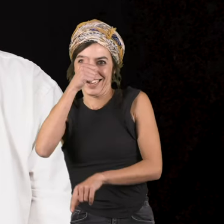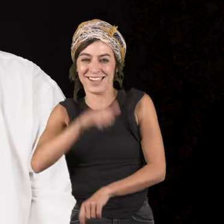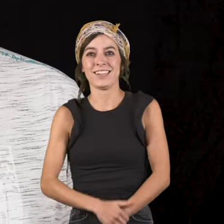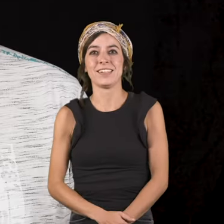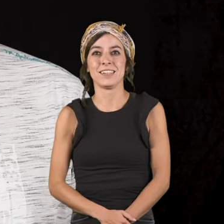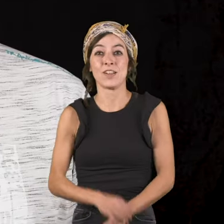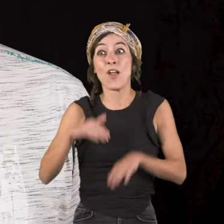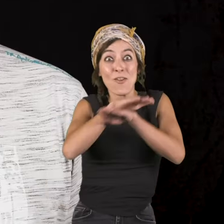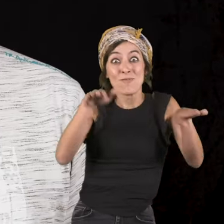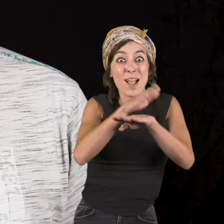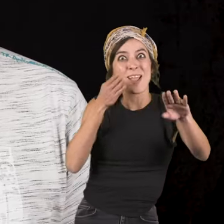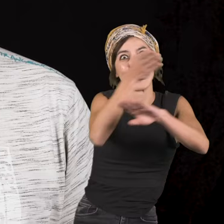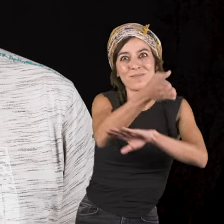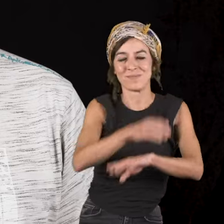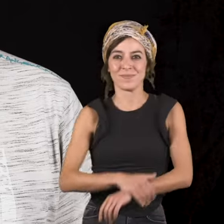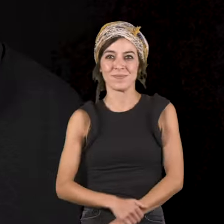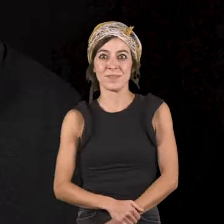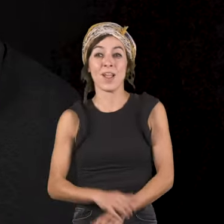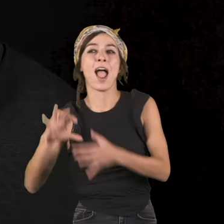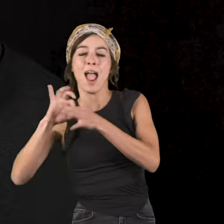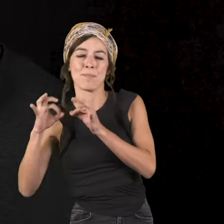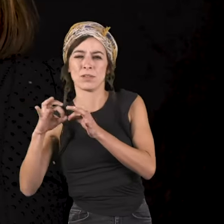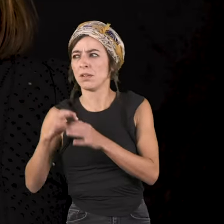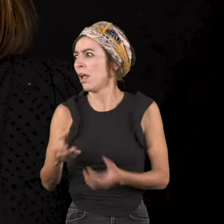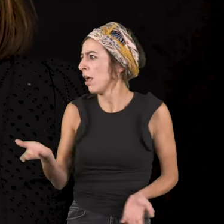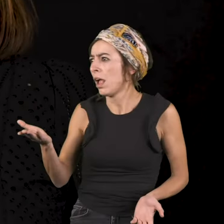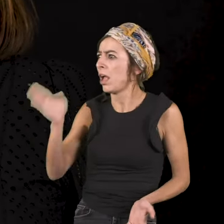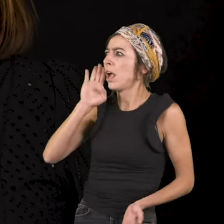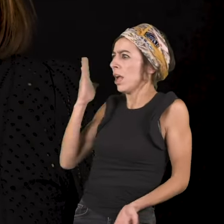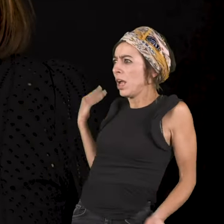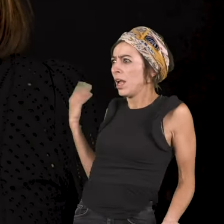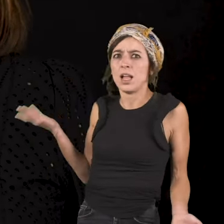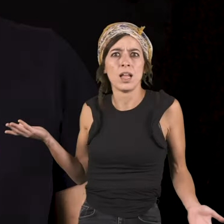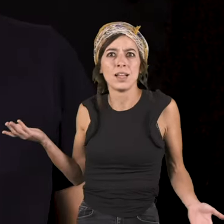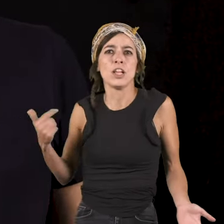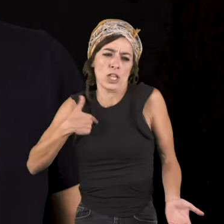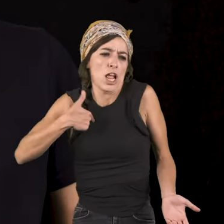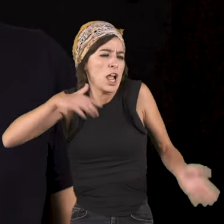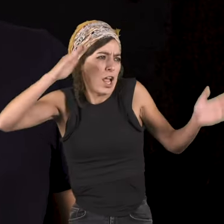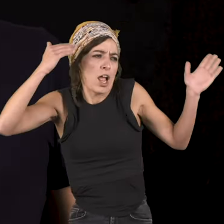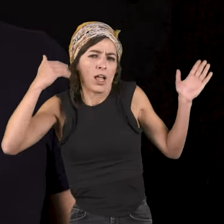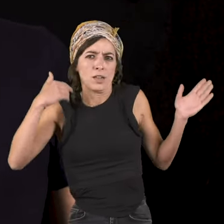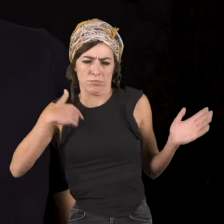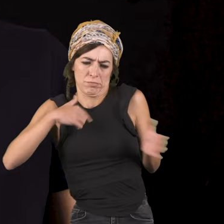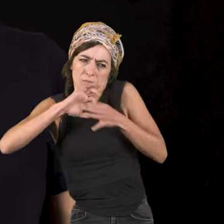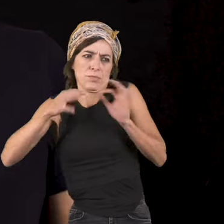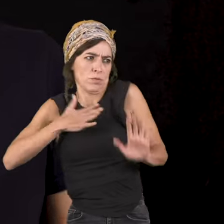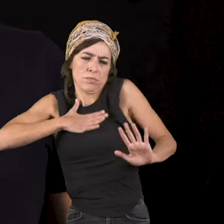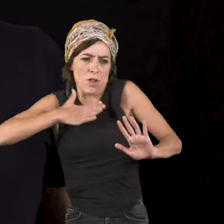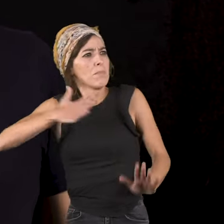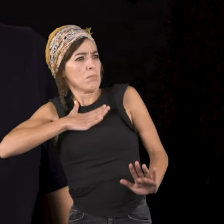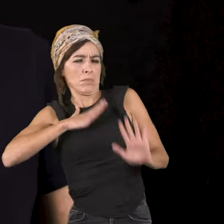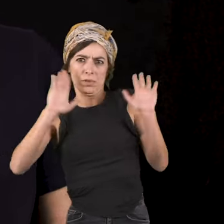anaia. Hondartzara joatea. Lagunak. Hori esan dute lehen. Baina nik nire laguna